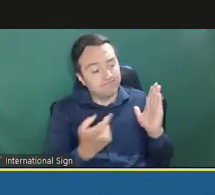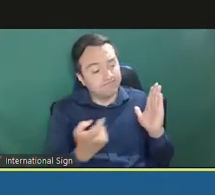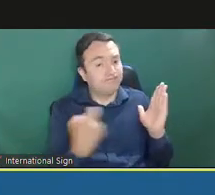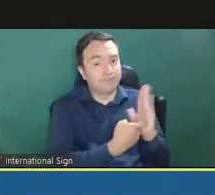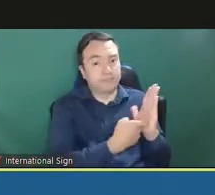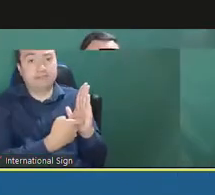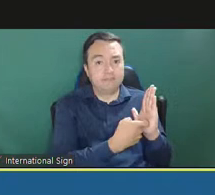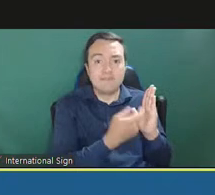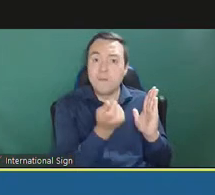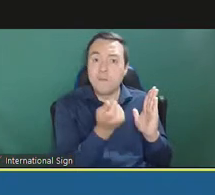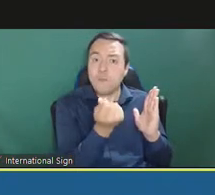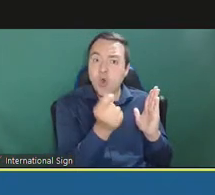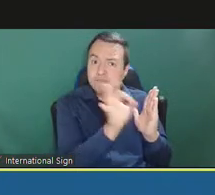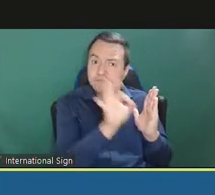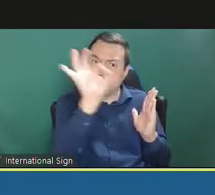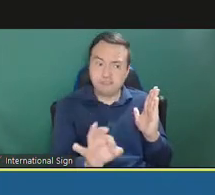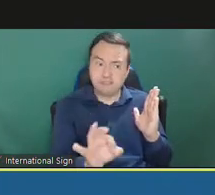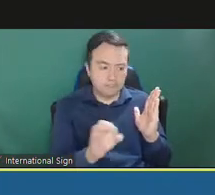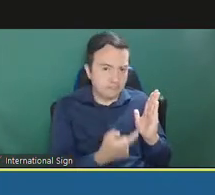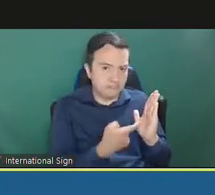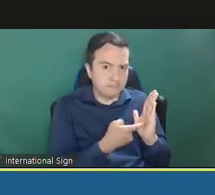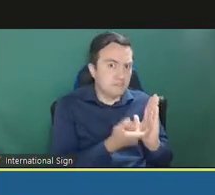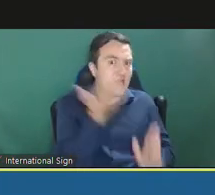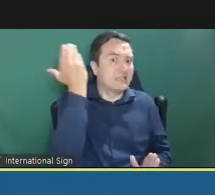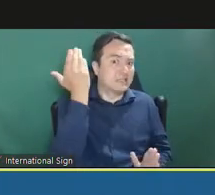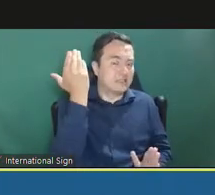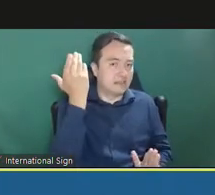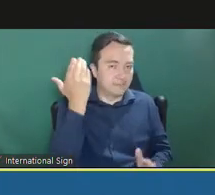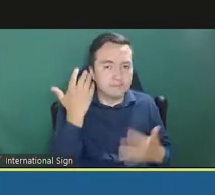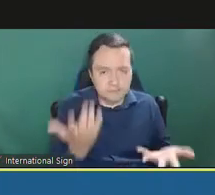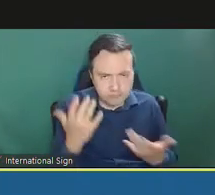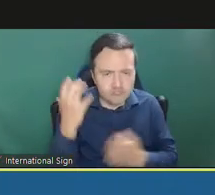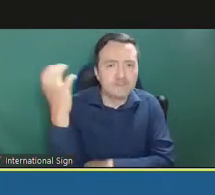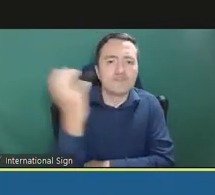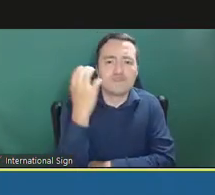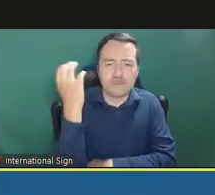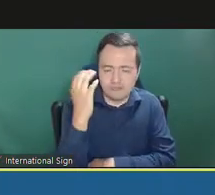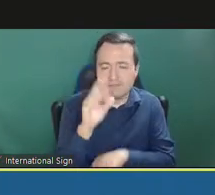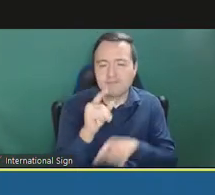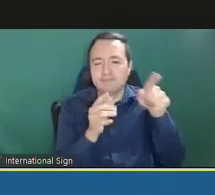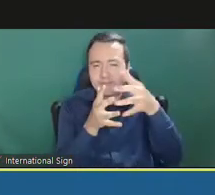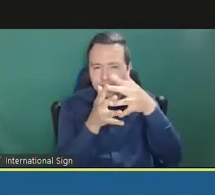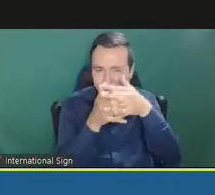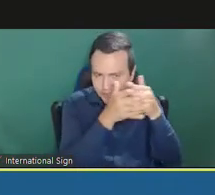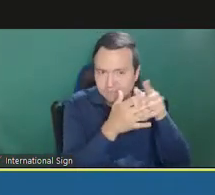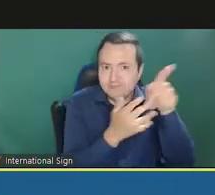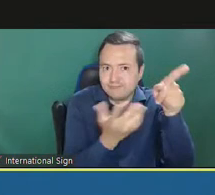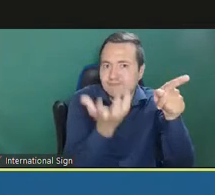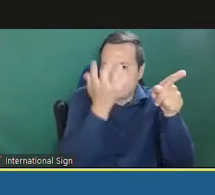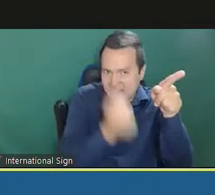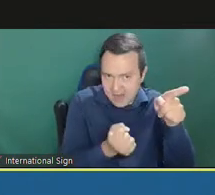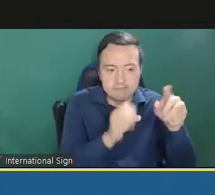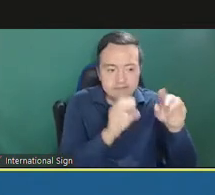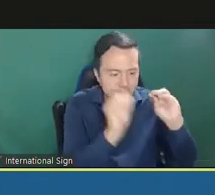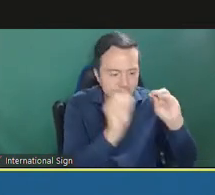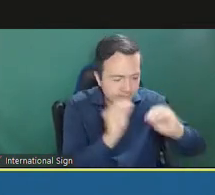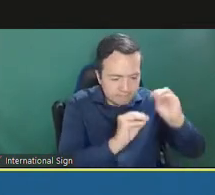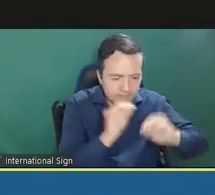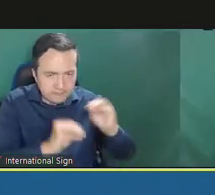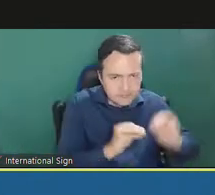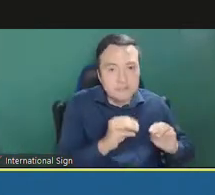eeuu que también lo hace hay gran diversidad en el diseño de los impuestos indirectos